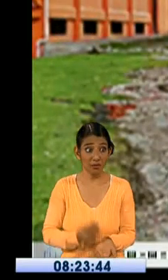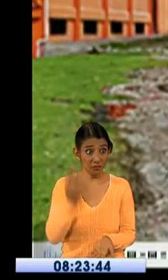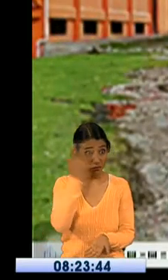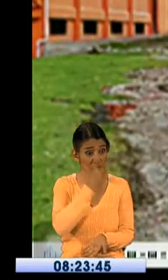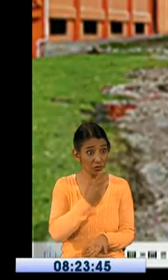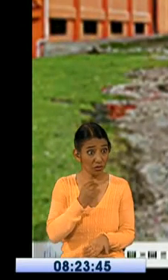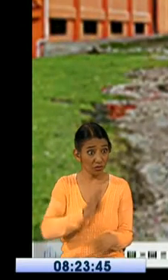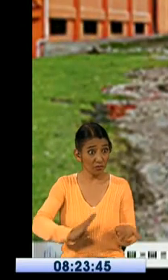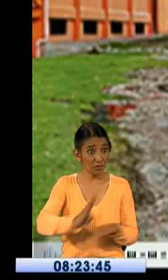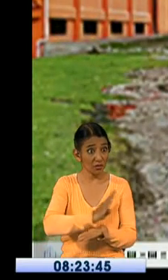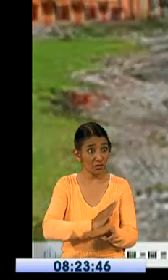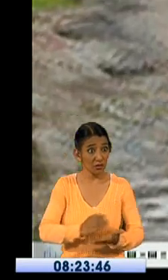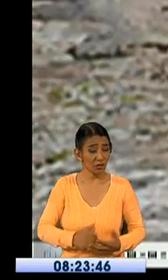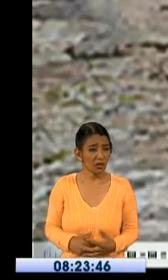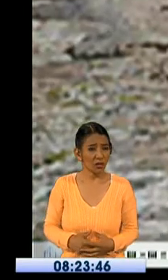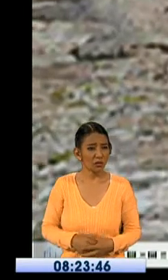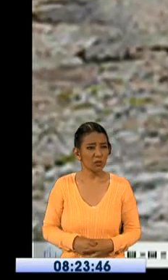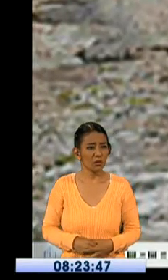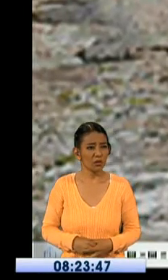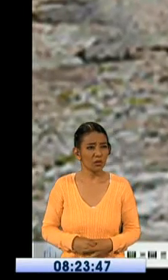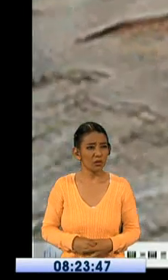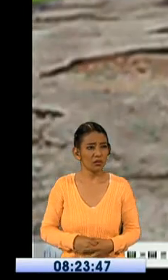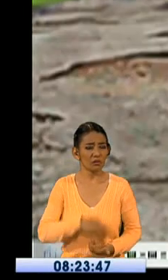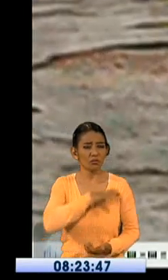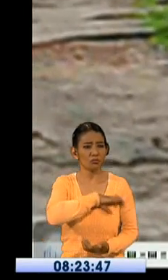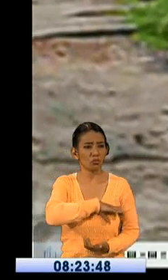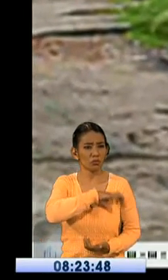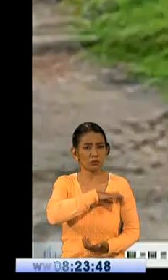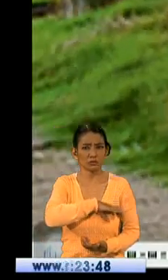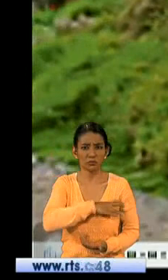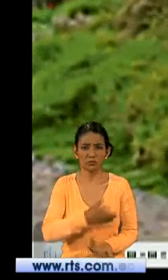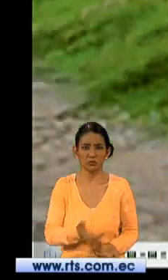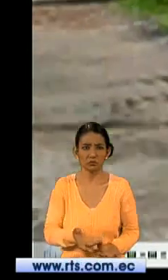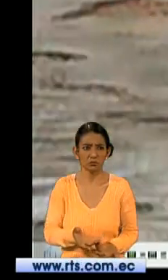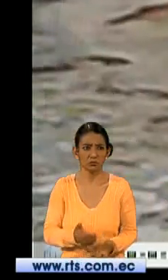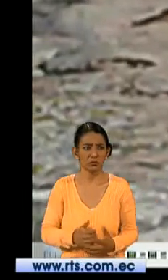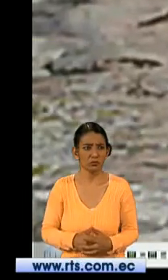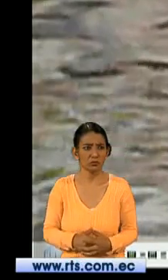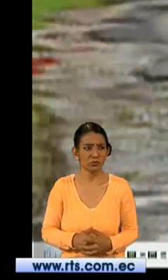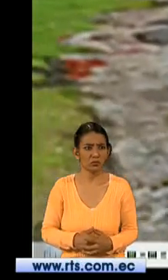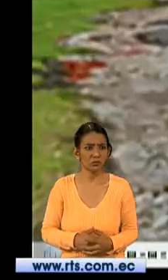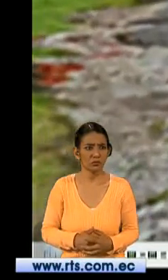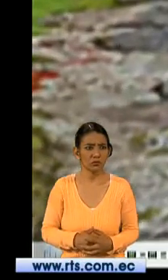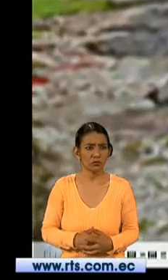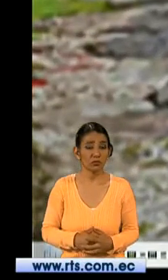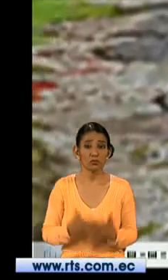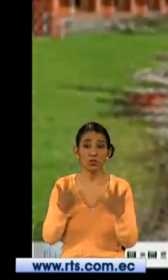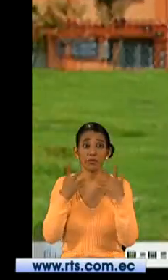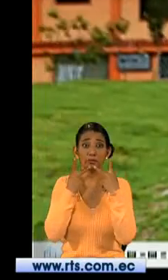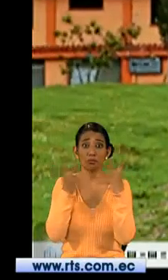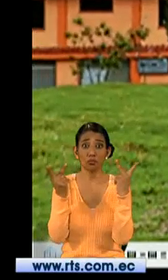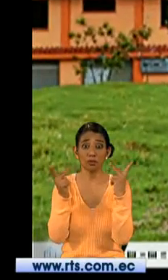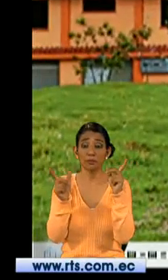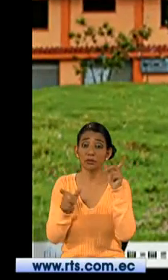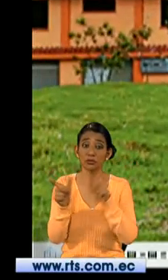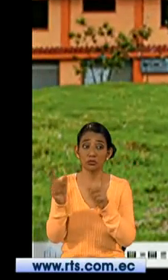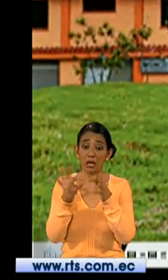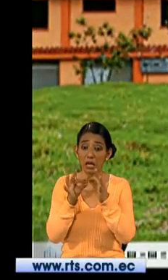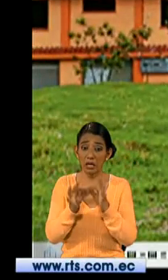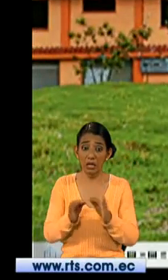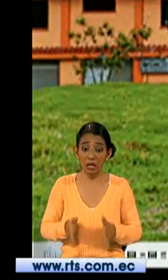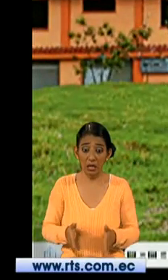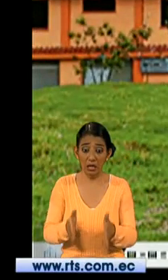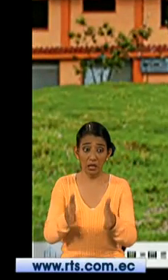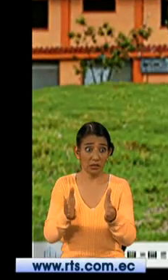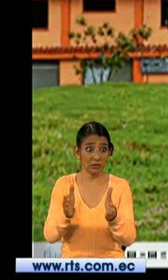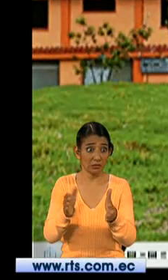Muchachos del municipio, espacio público, vean esto, Muchachos que reinan en las calles, alguna vez hubo calle por